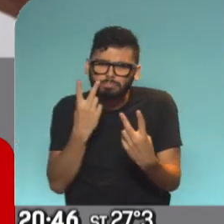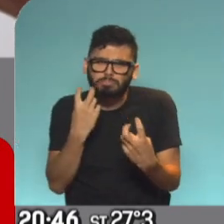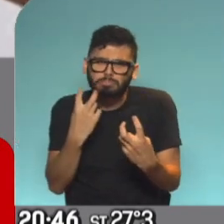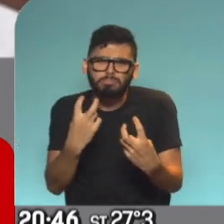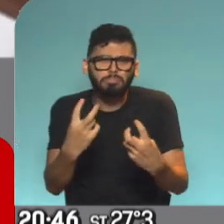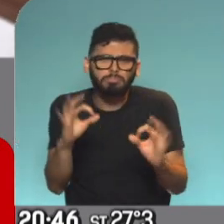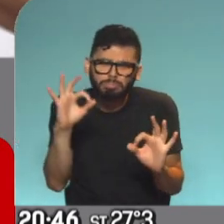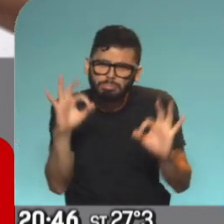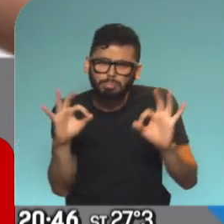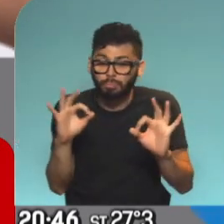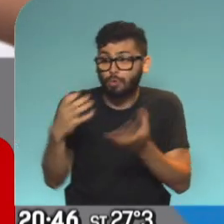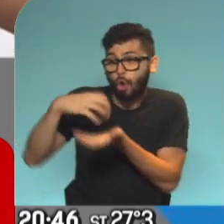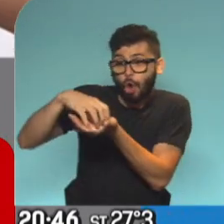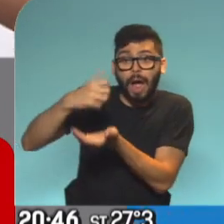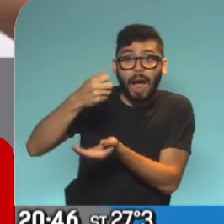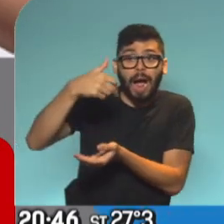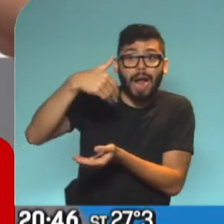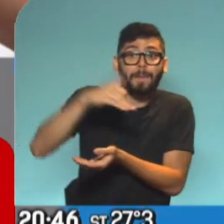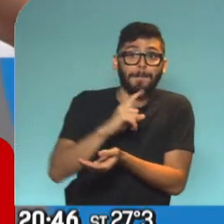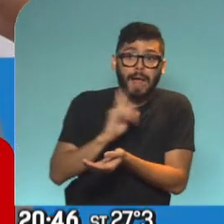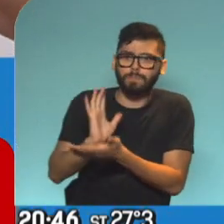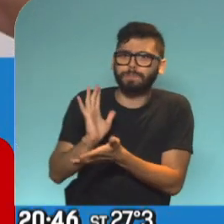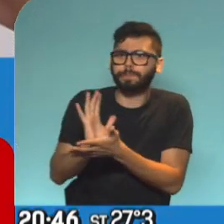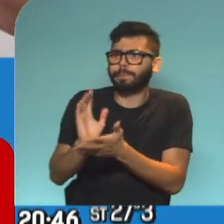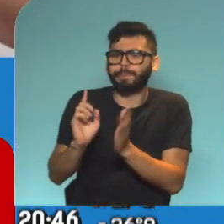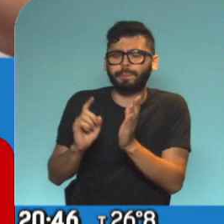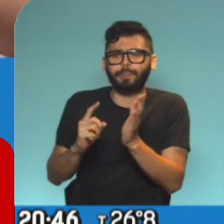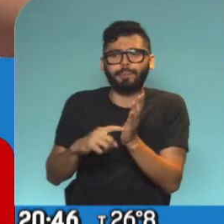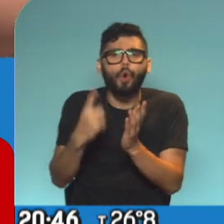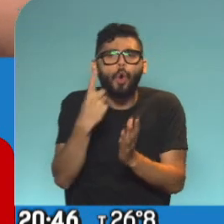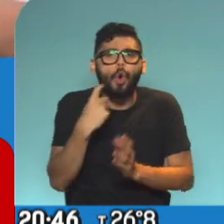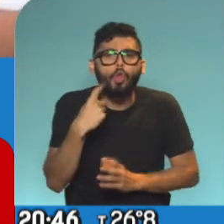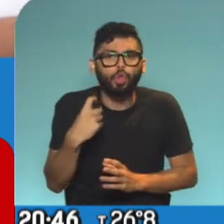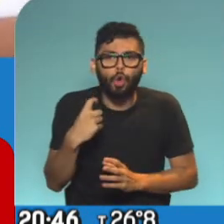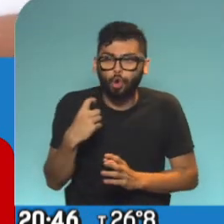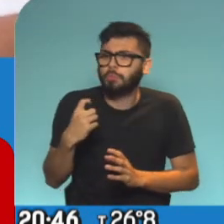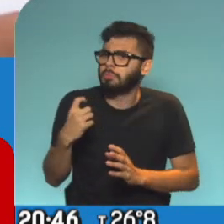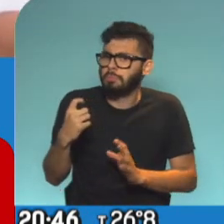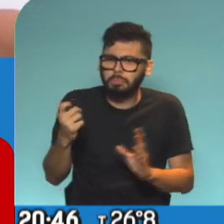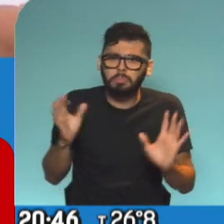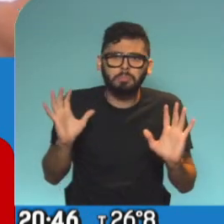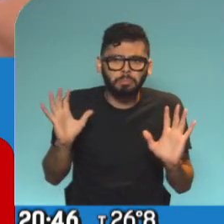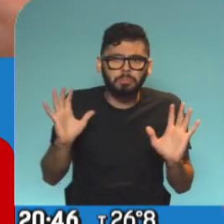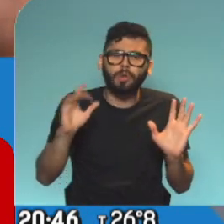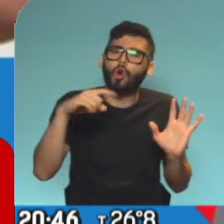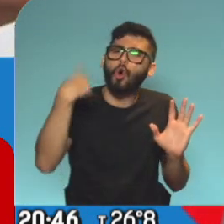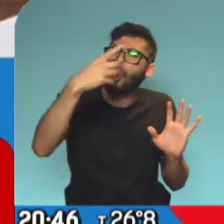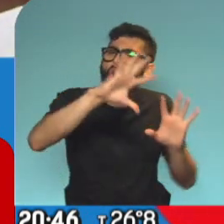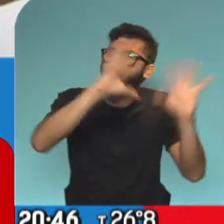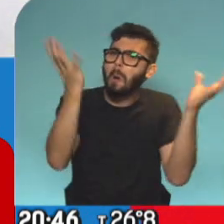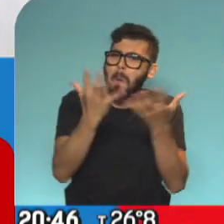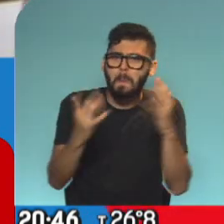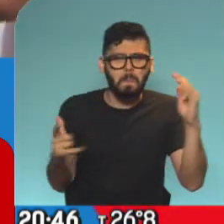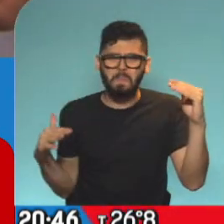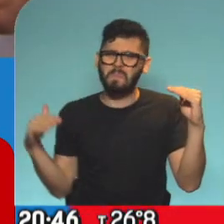autoridad de registro y es una autoridad regulatoria que nada tiene que envidiarle a ninguna autoridad regulatoria del